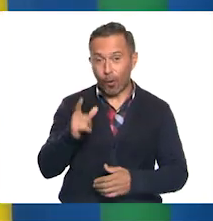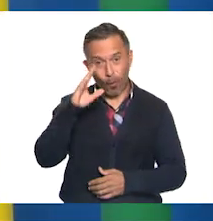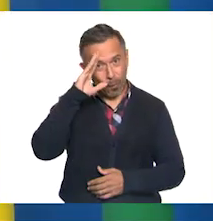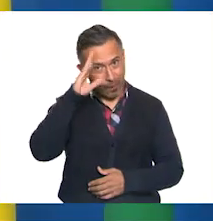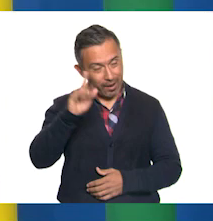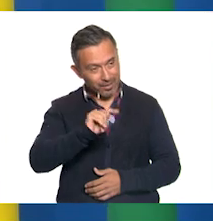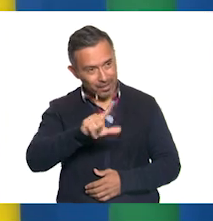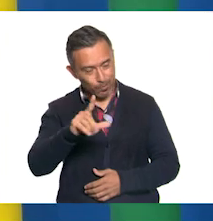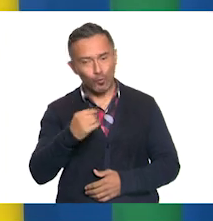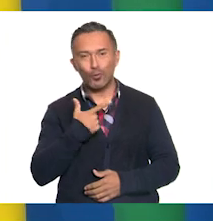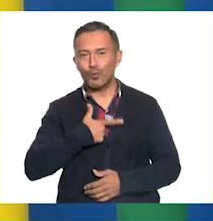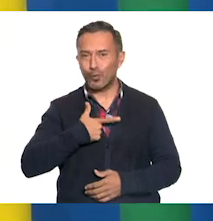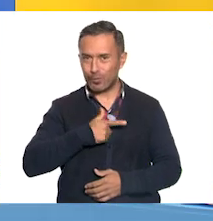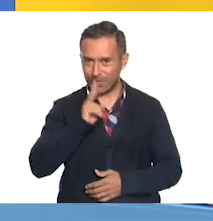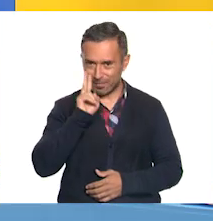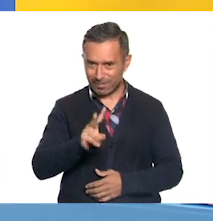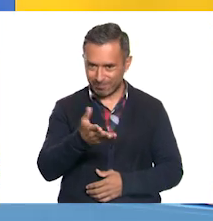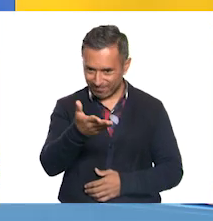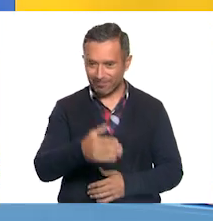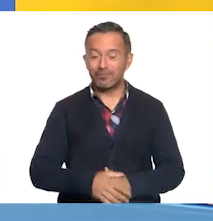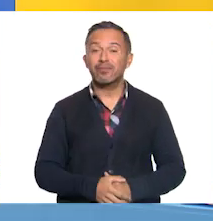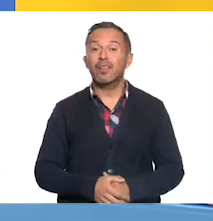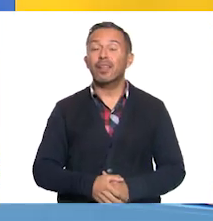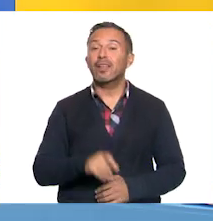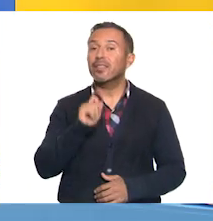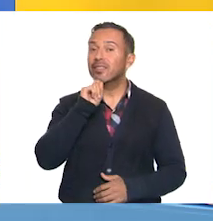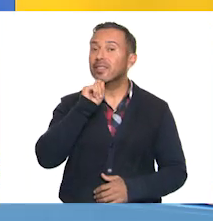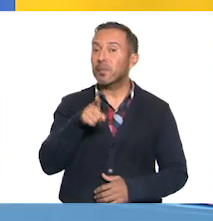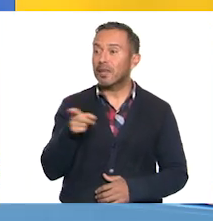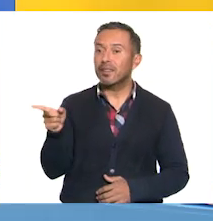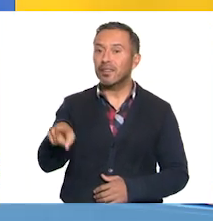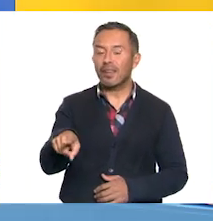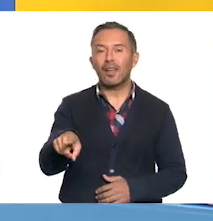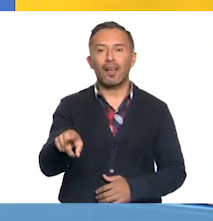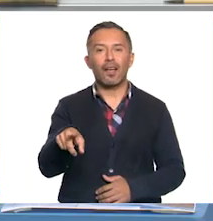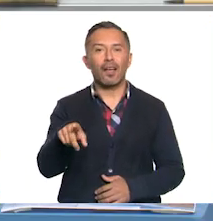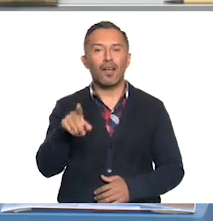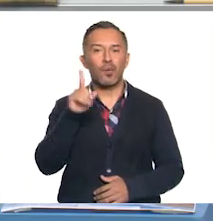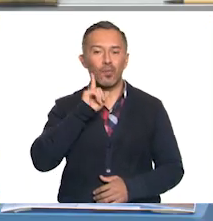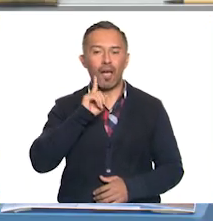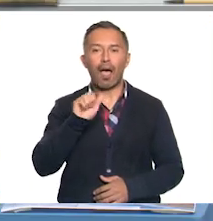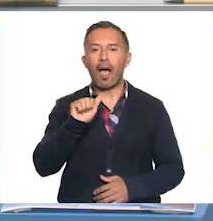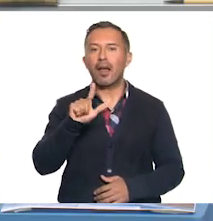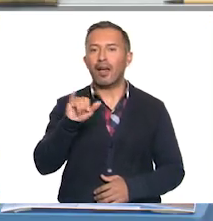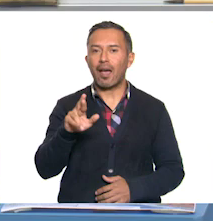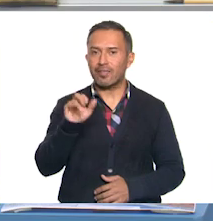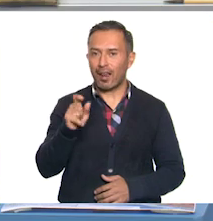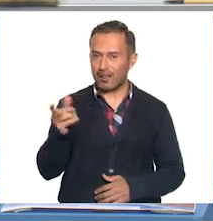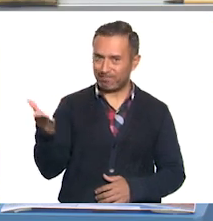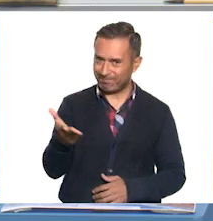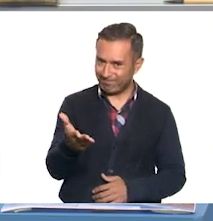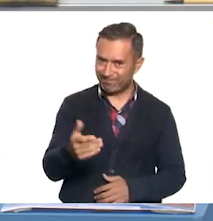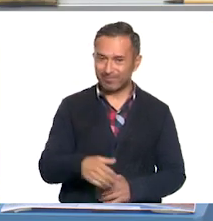estar contigo, Larisa. Y también vamos a dar la bienvenida a nuestra querida Alejandra.